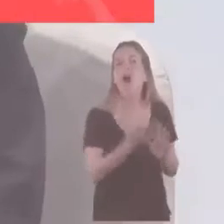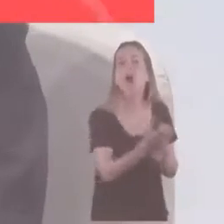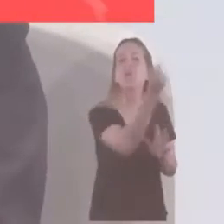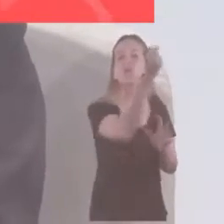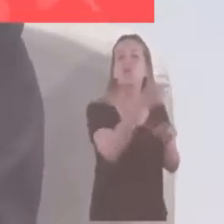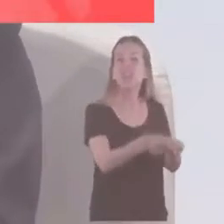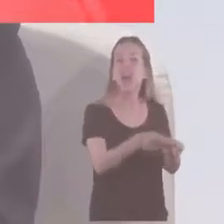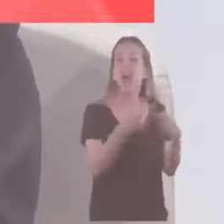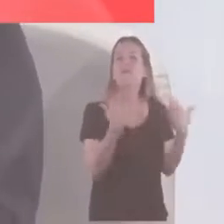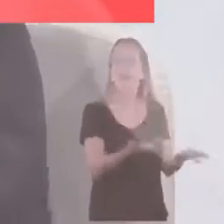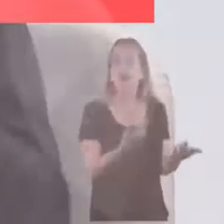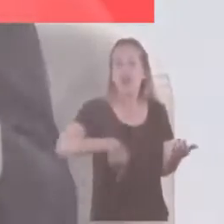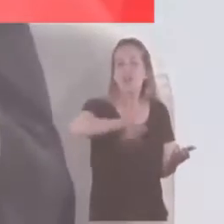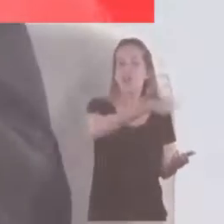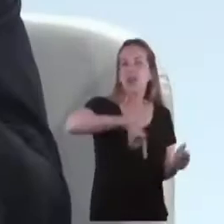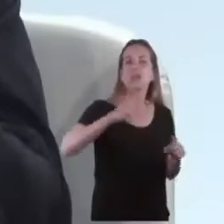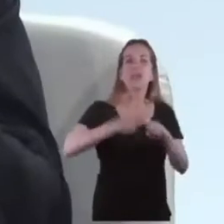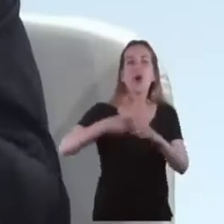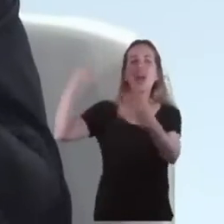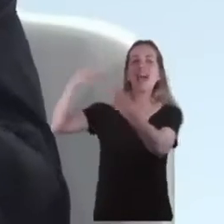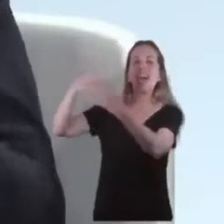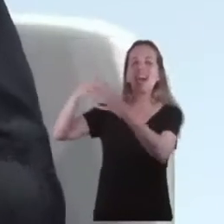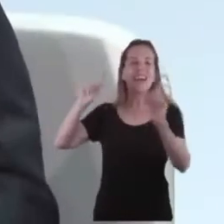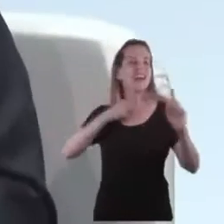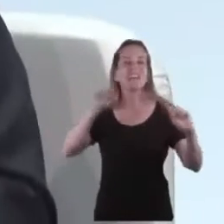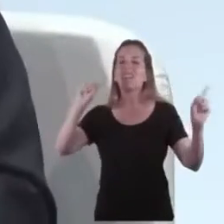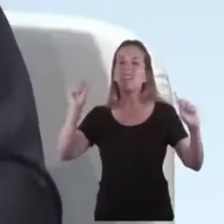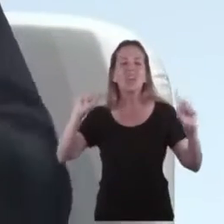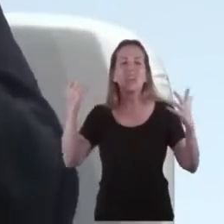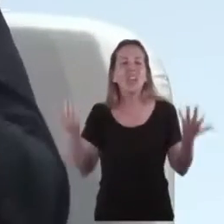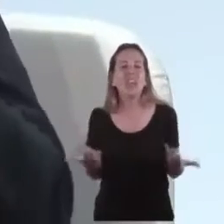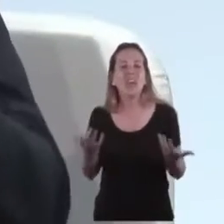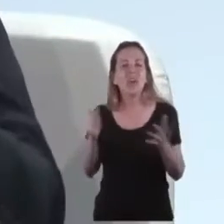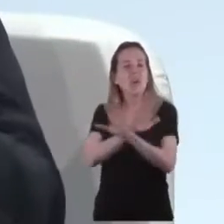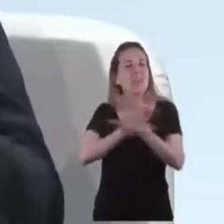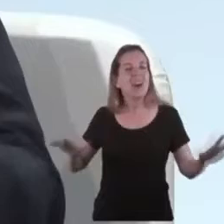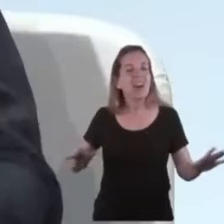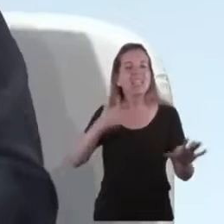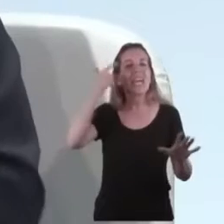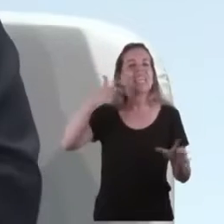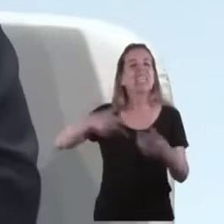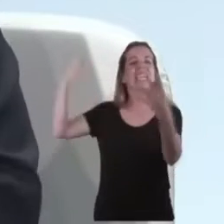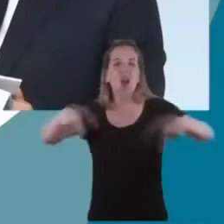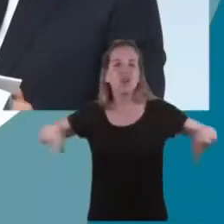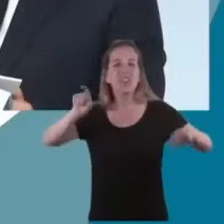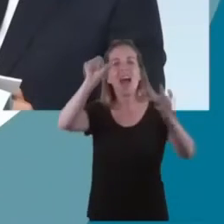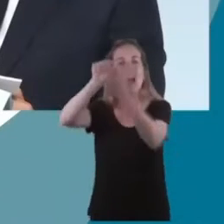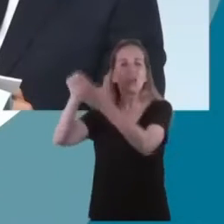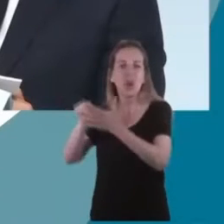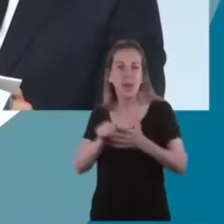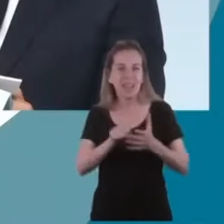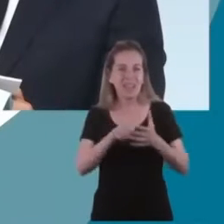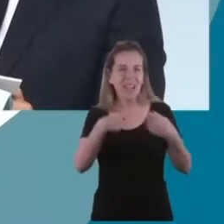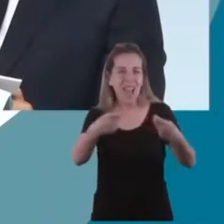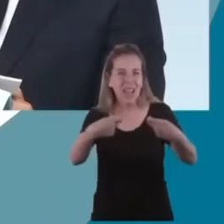de una guerra. Quiero tener la oportunidad de desarrollarme sin que haya guerras de por medio y sin que gente muera de por medio.